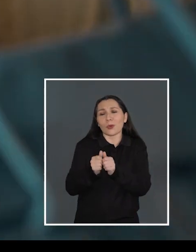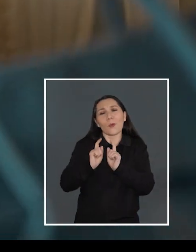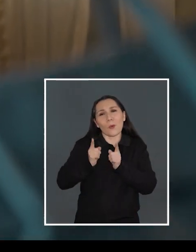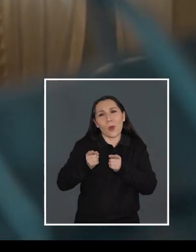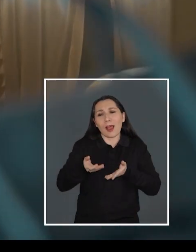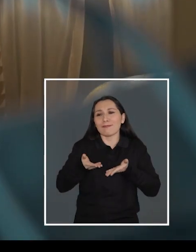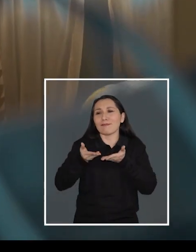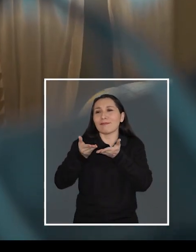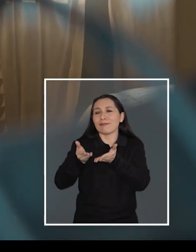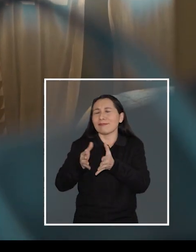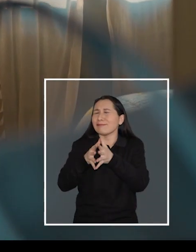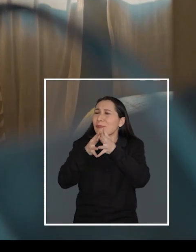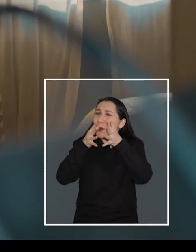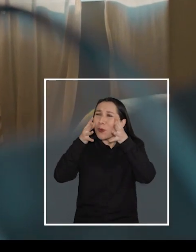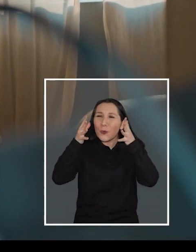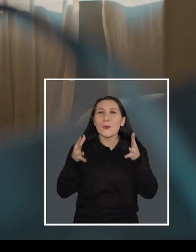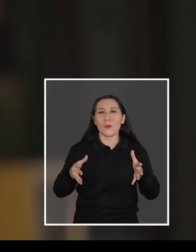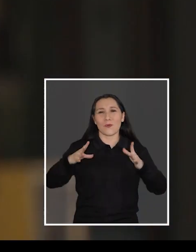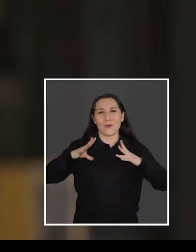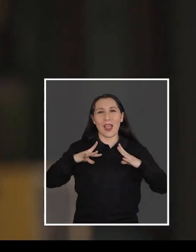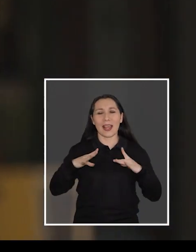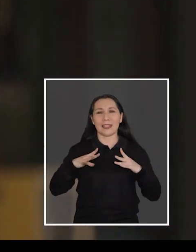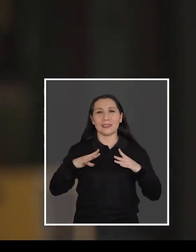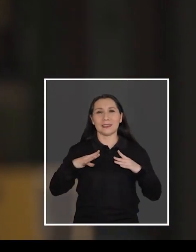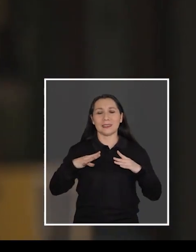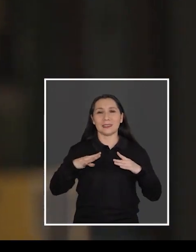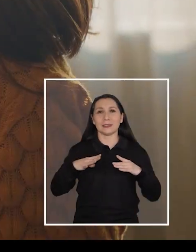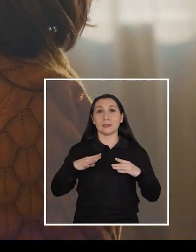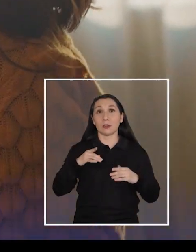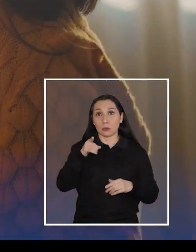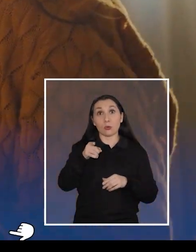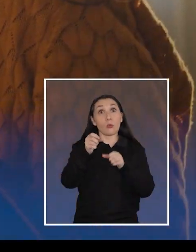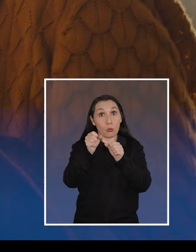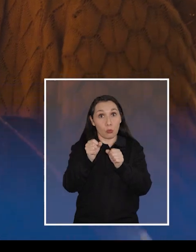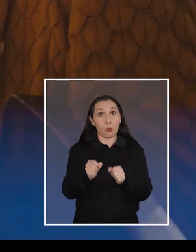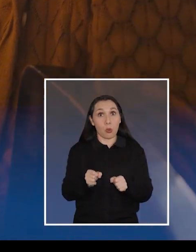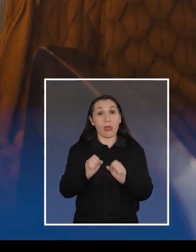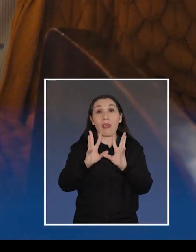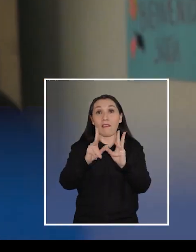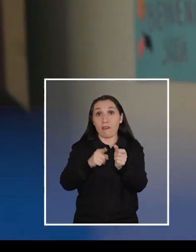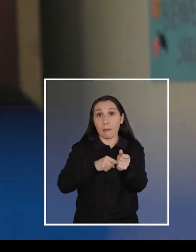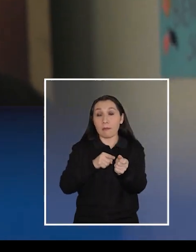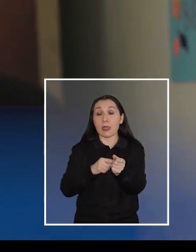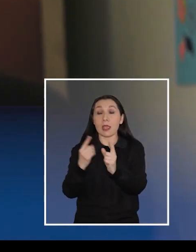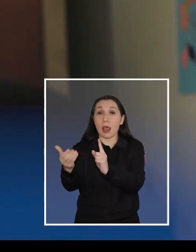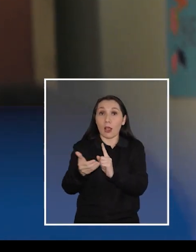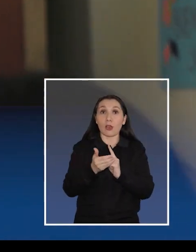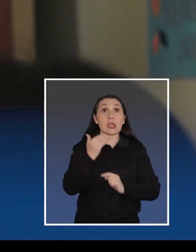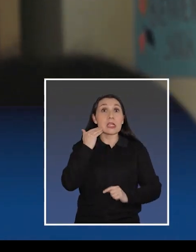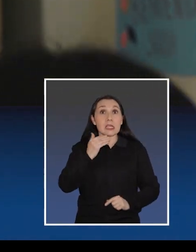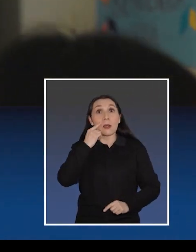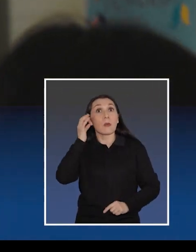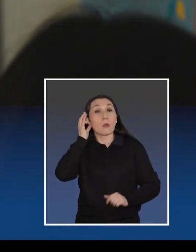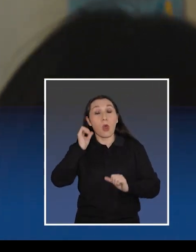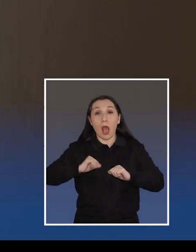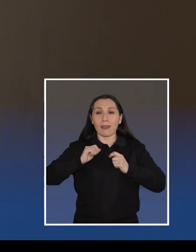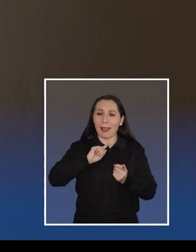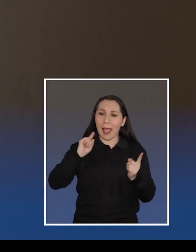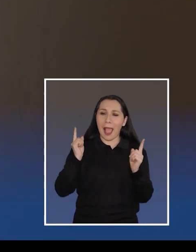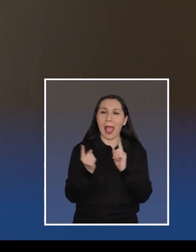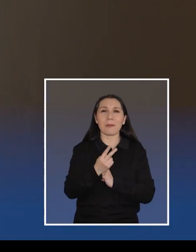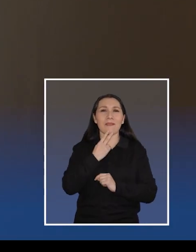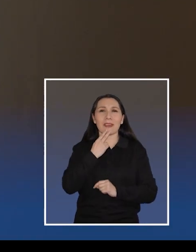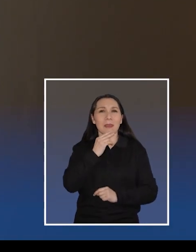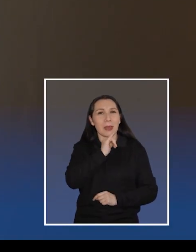tiempo, hayamos podido hacerte inmensamente feliz. Tú puedes ser la familia de acogida de un niño, niña o